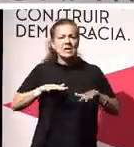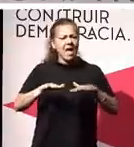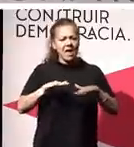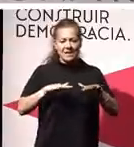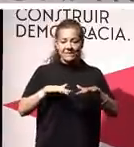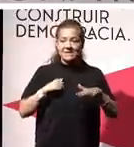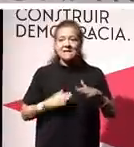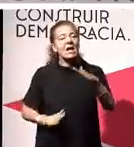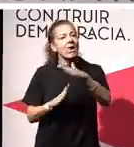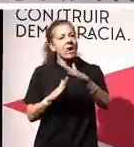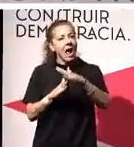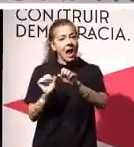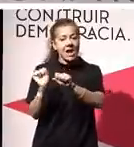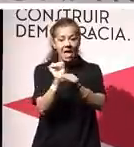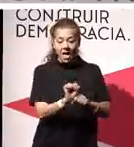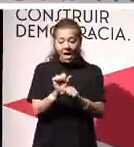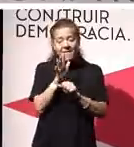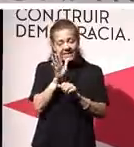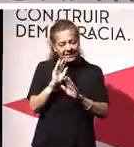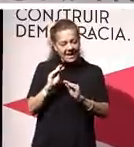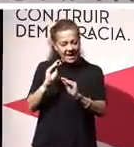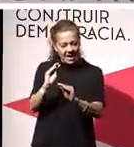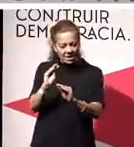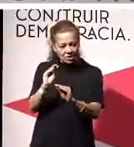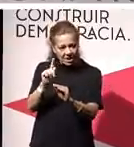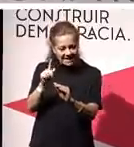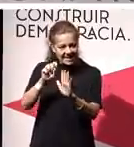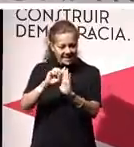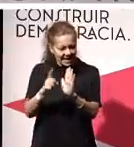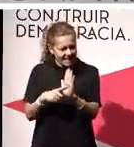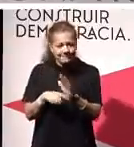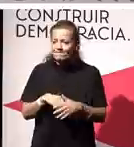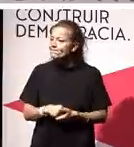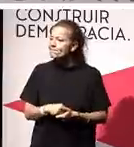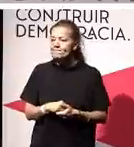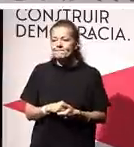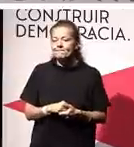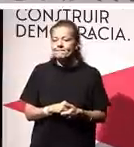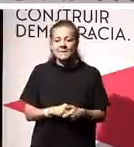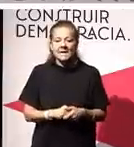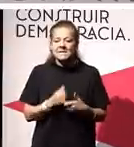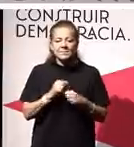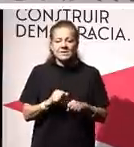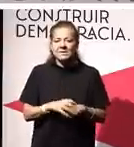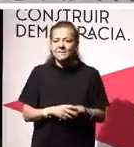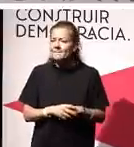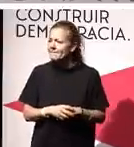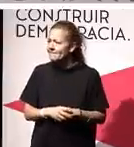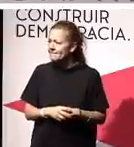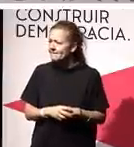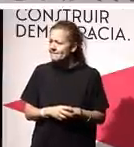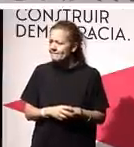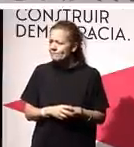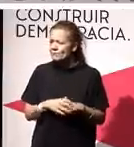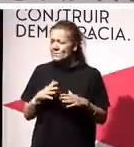para frenar los desahucios en nuestro país. Porque ellos fueron los que defendieron a la gente en la crisis del 2008 mientras el Gobierno se ponía del